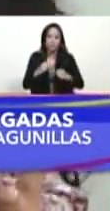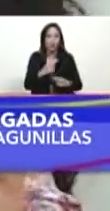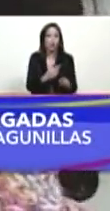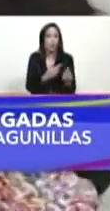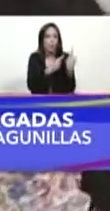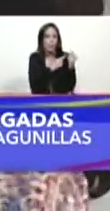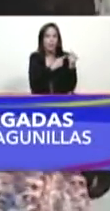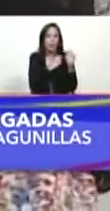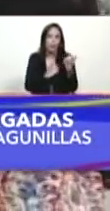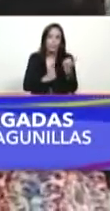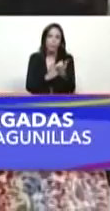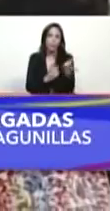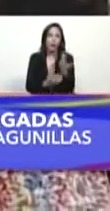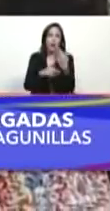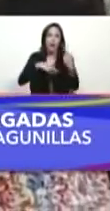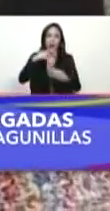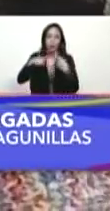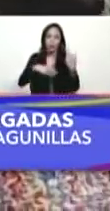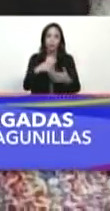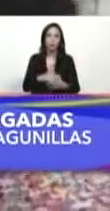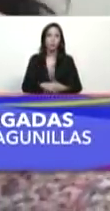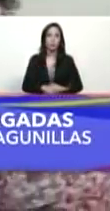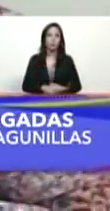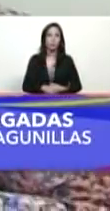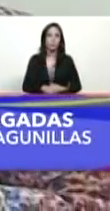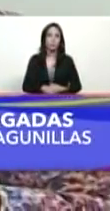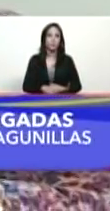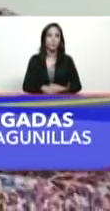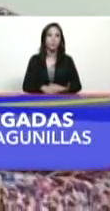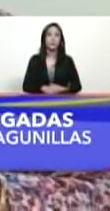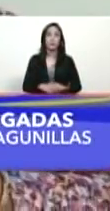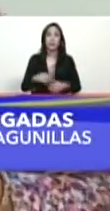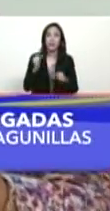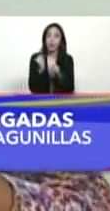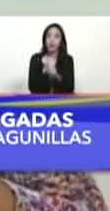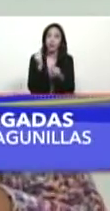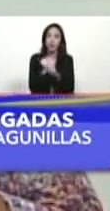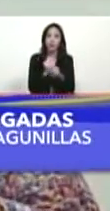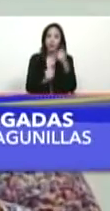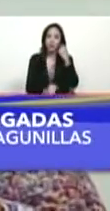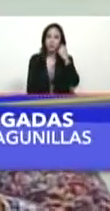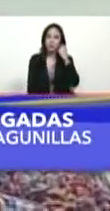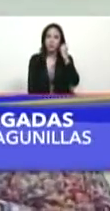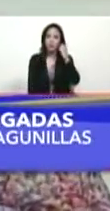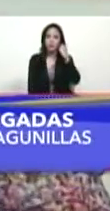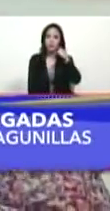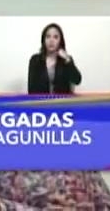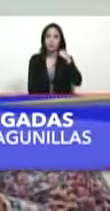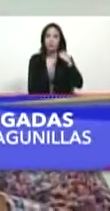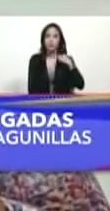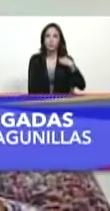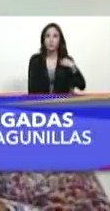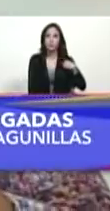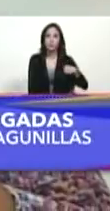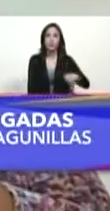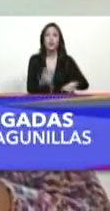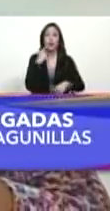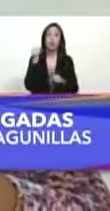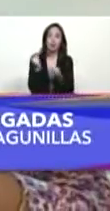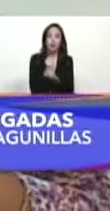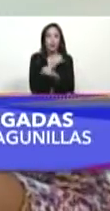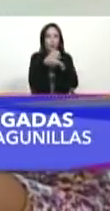aquí, ahora nuestra comunidad. Venimos desarrollando un trabajo en la comunidad del municipio de Lagunilla, en base a los